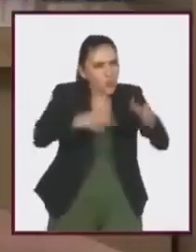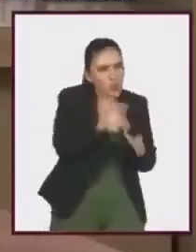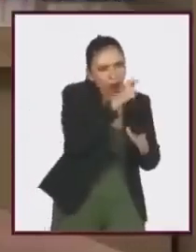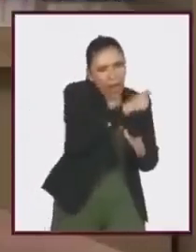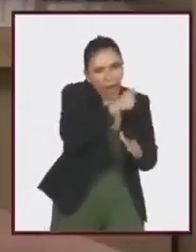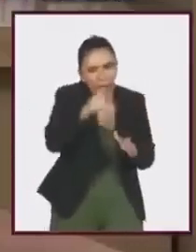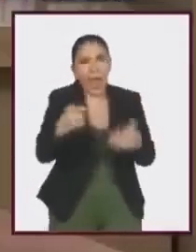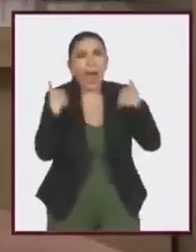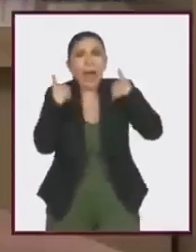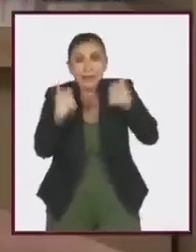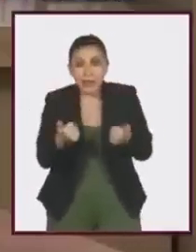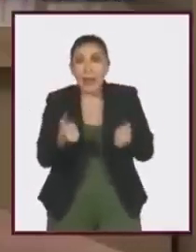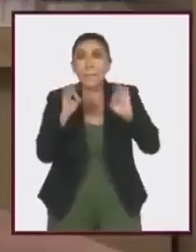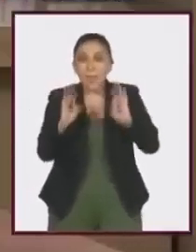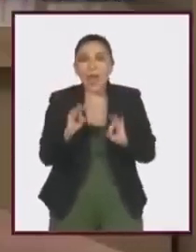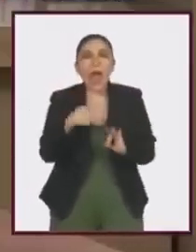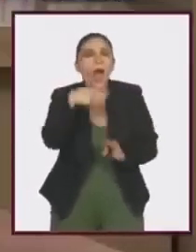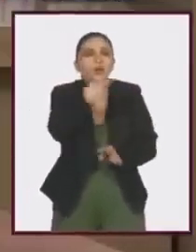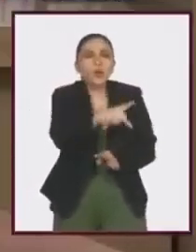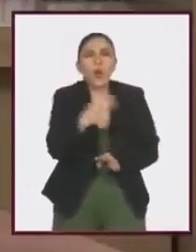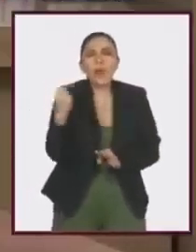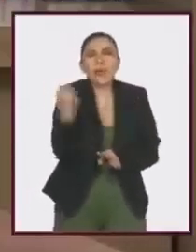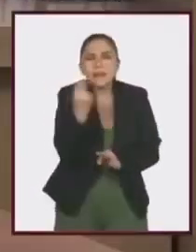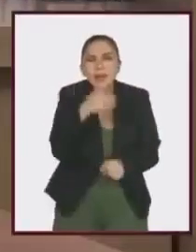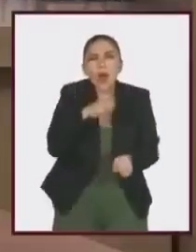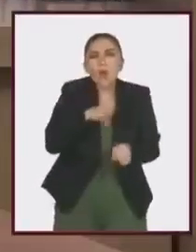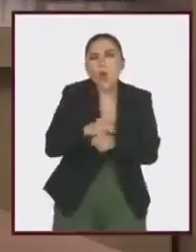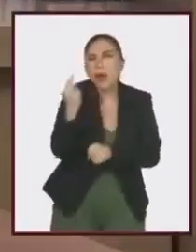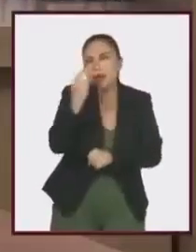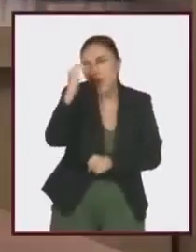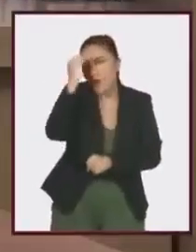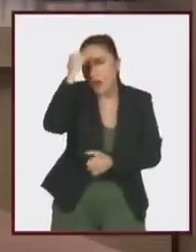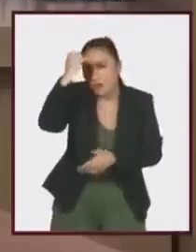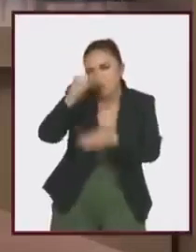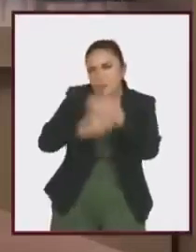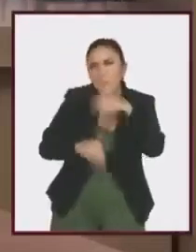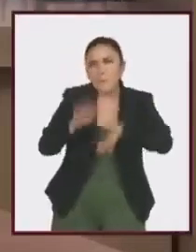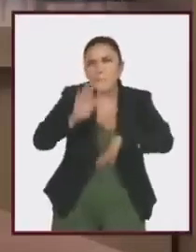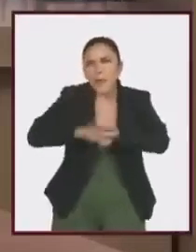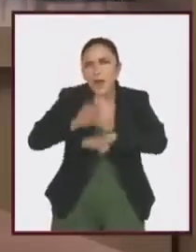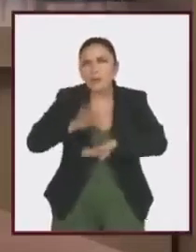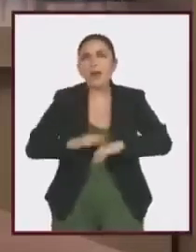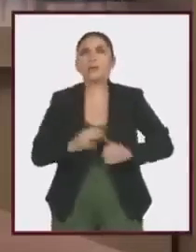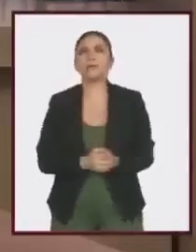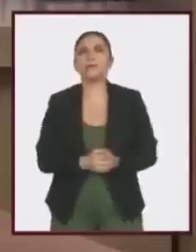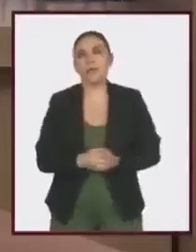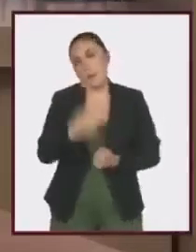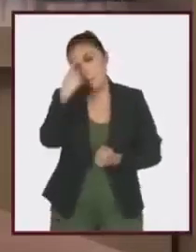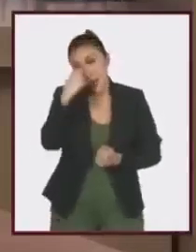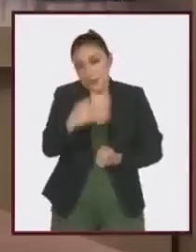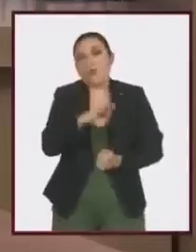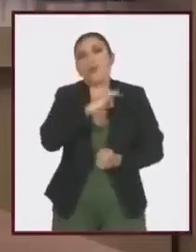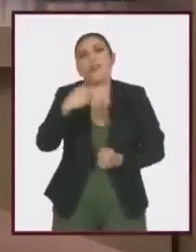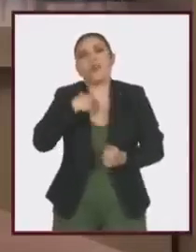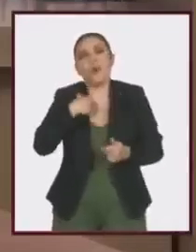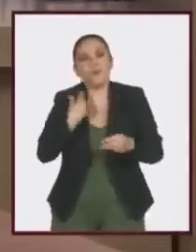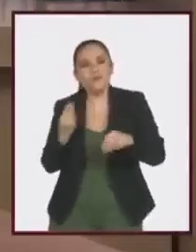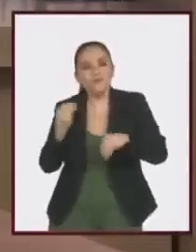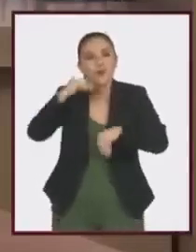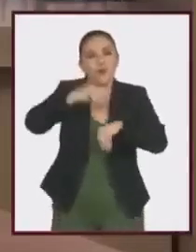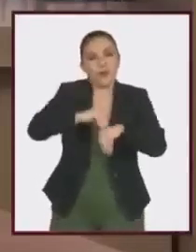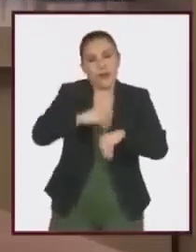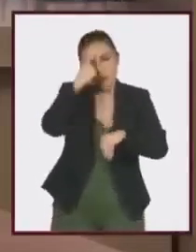son las necesidades y los saberes que provienen de la comunidad para poderlos integrar a la propuesta